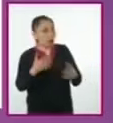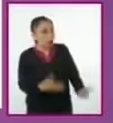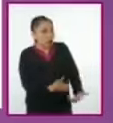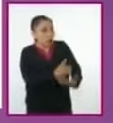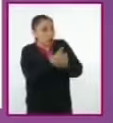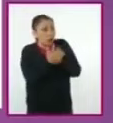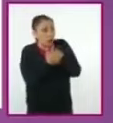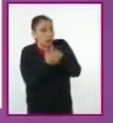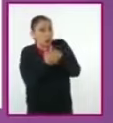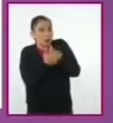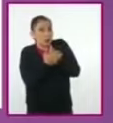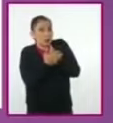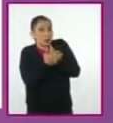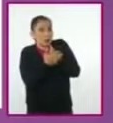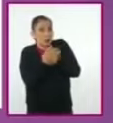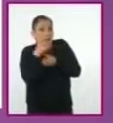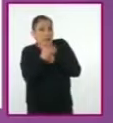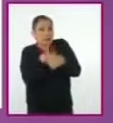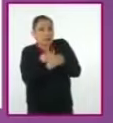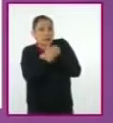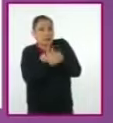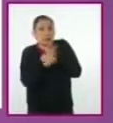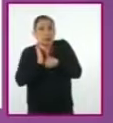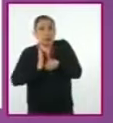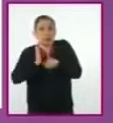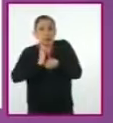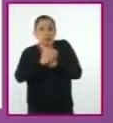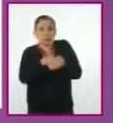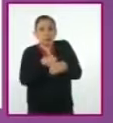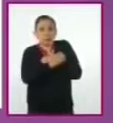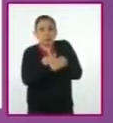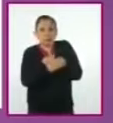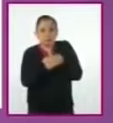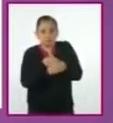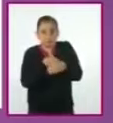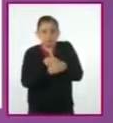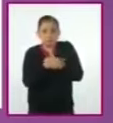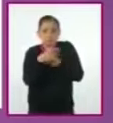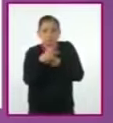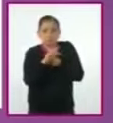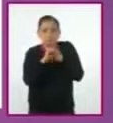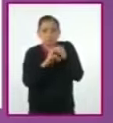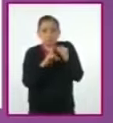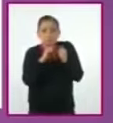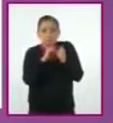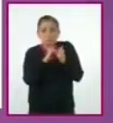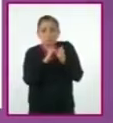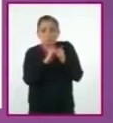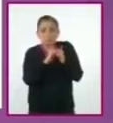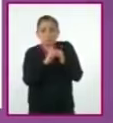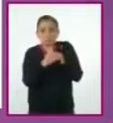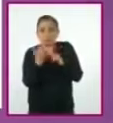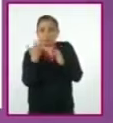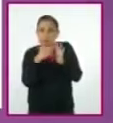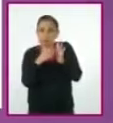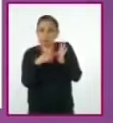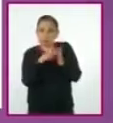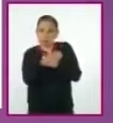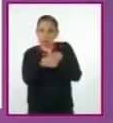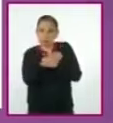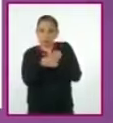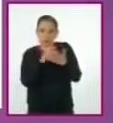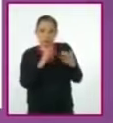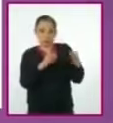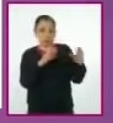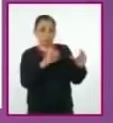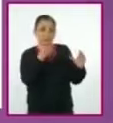brazos, lo acarició para tranquilizarlo, pero conforme a sus principios educativos, le dijo